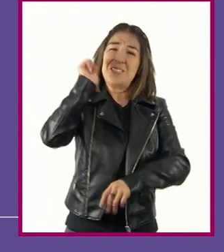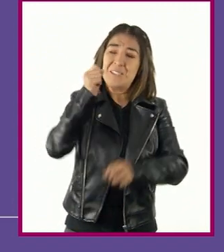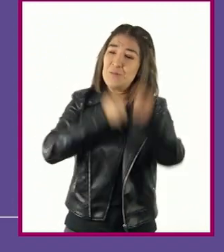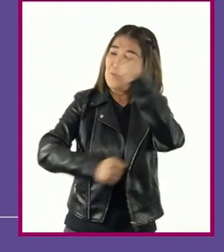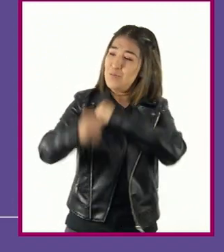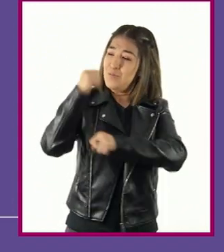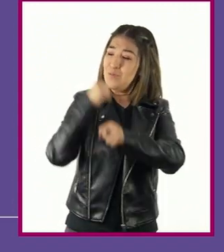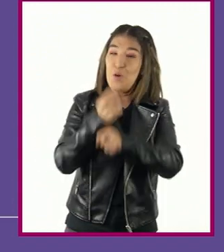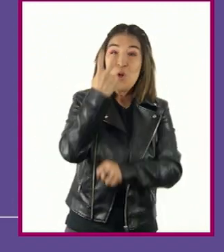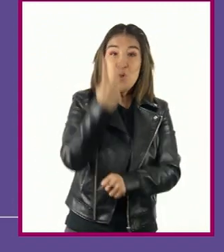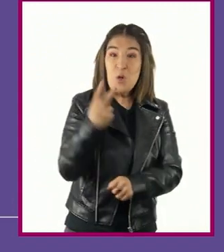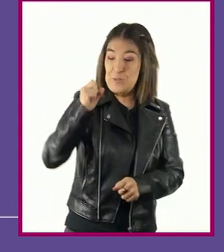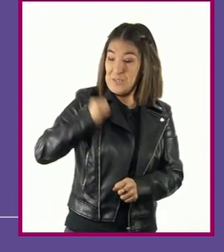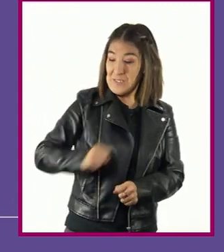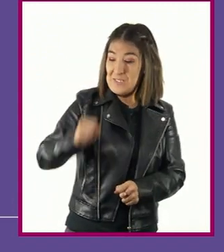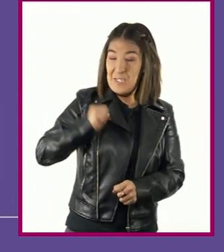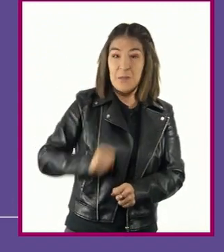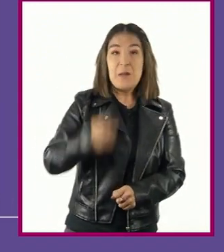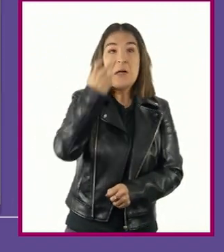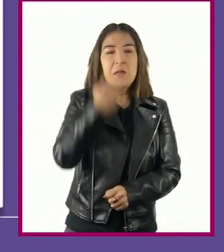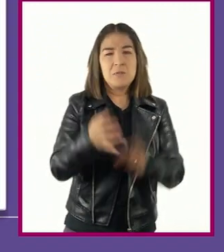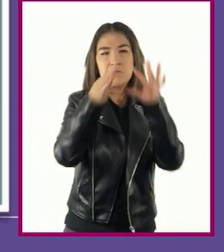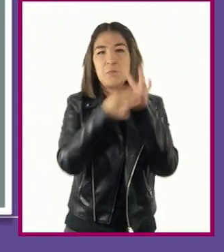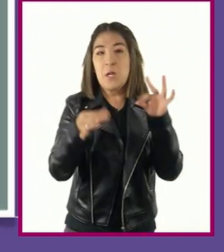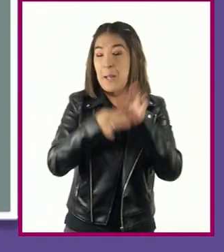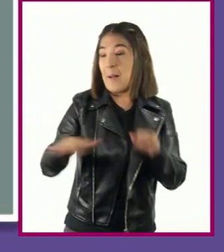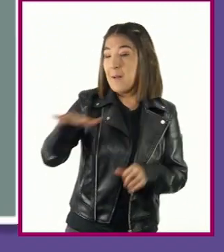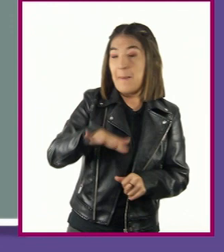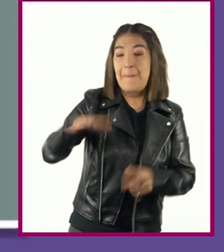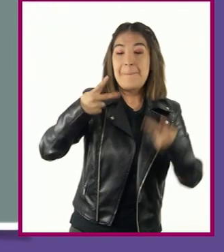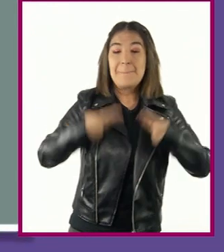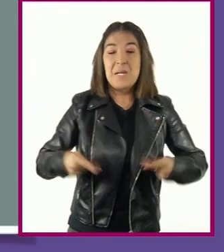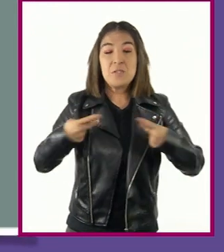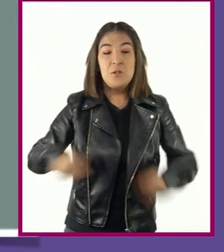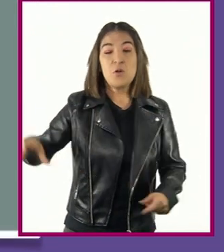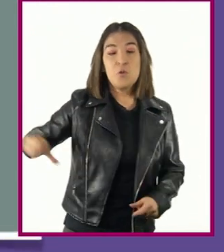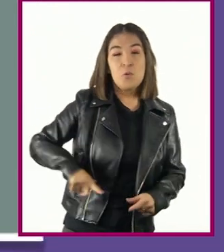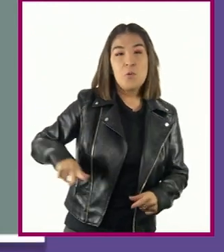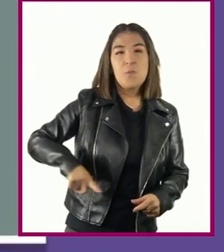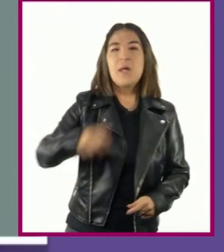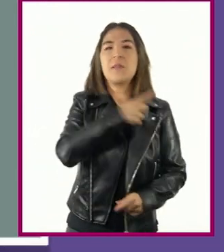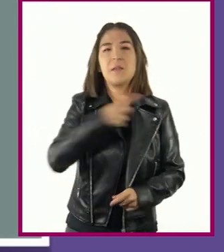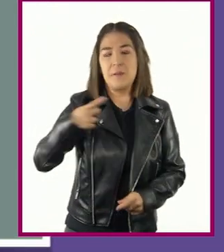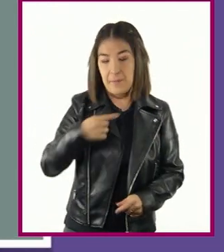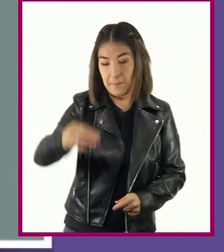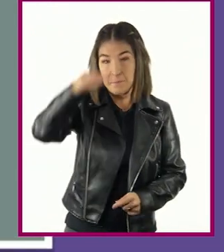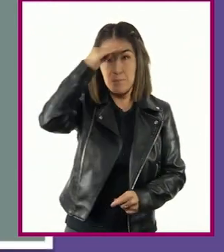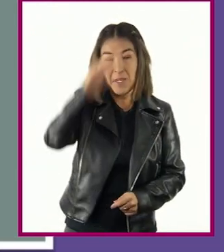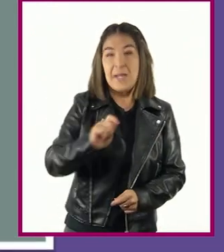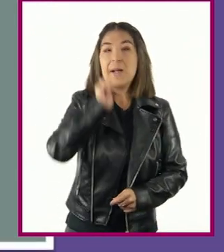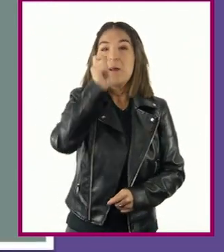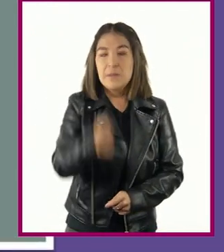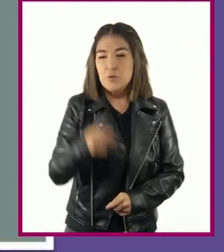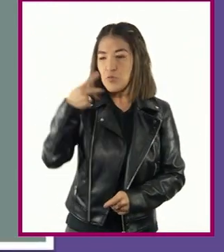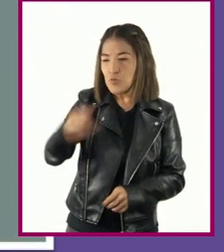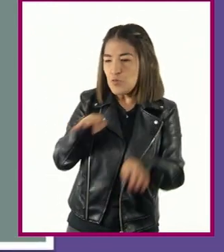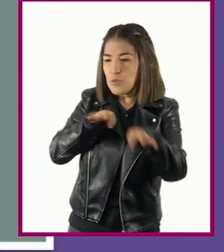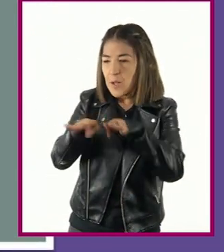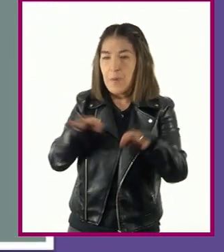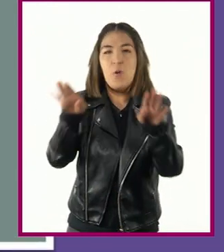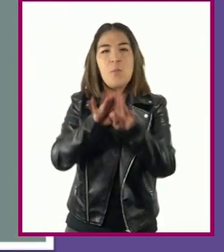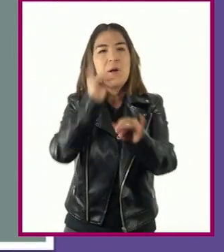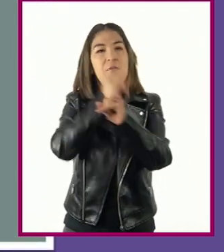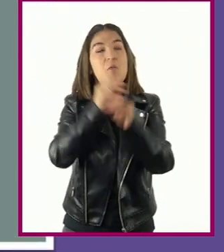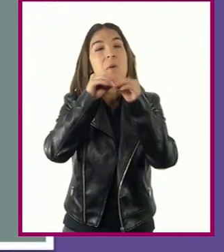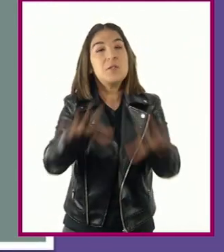2 siglos se ha mencionado que los gobernantes deben su poder y posición a las y los